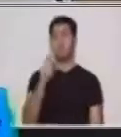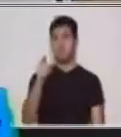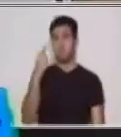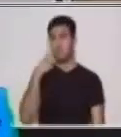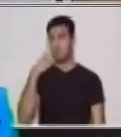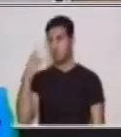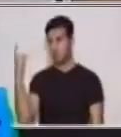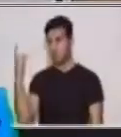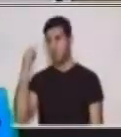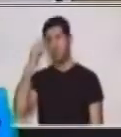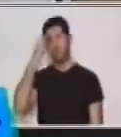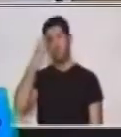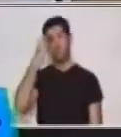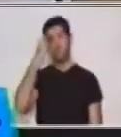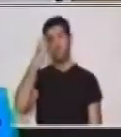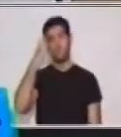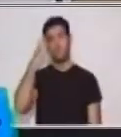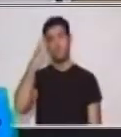de rectángulos.